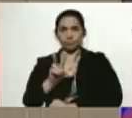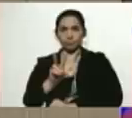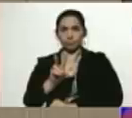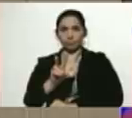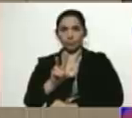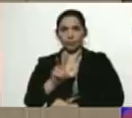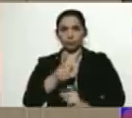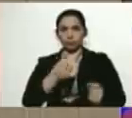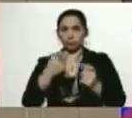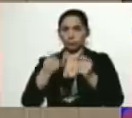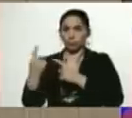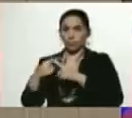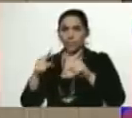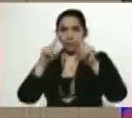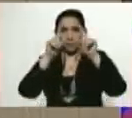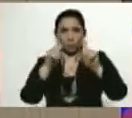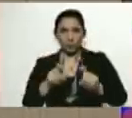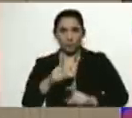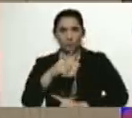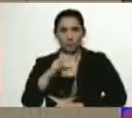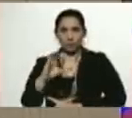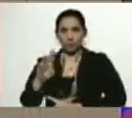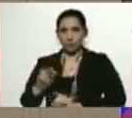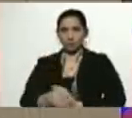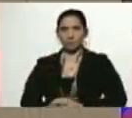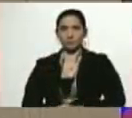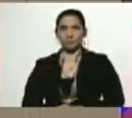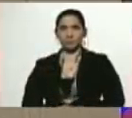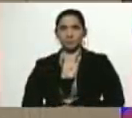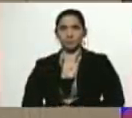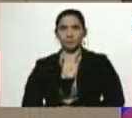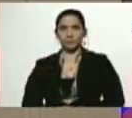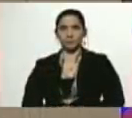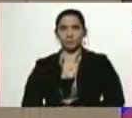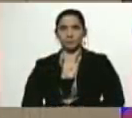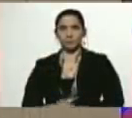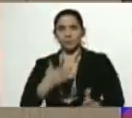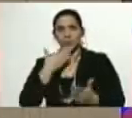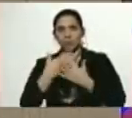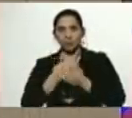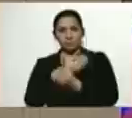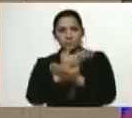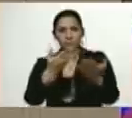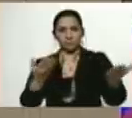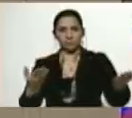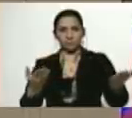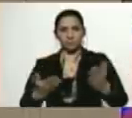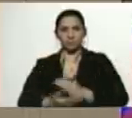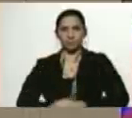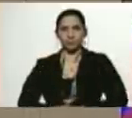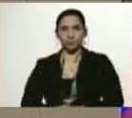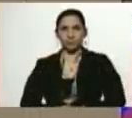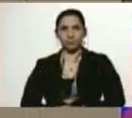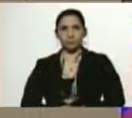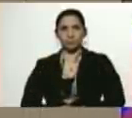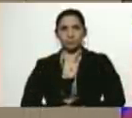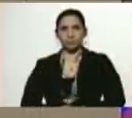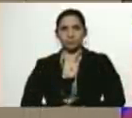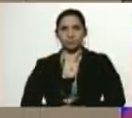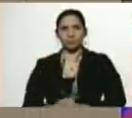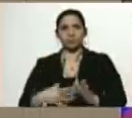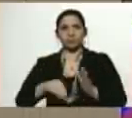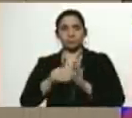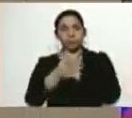medios de transporte para las pruebas PCR. Muchísimas gracias a todas y a todos. Reitero